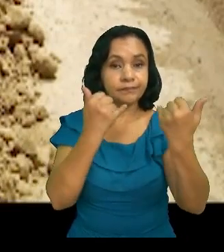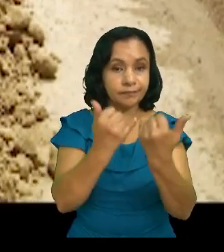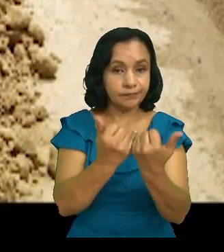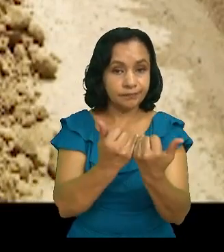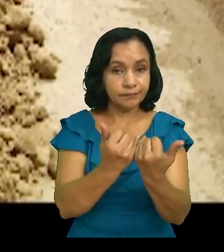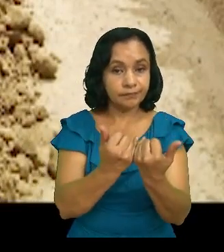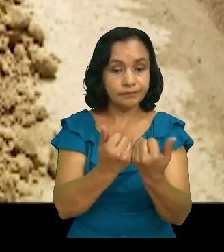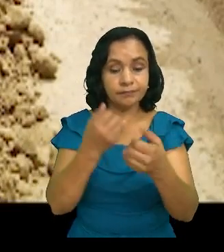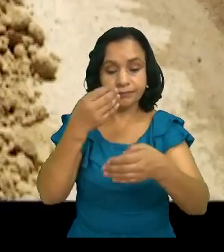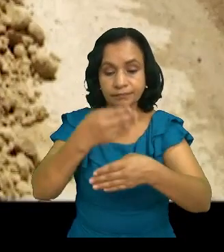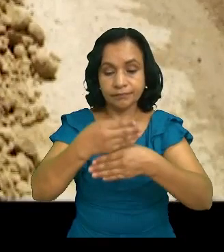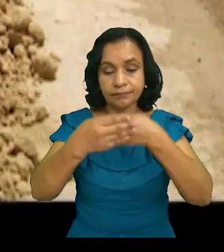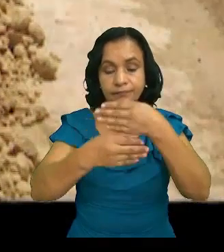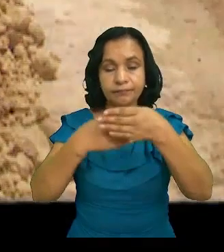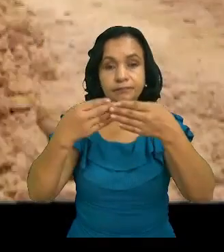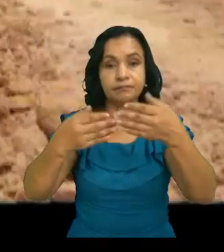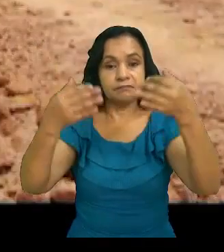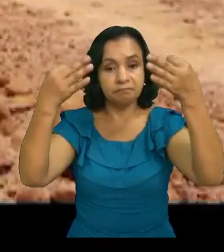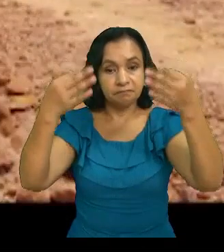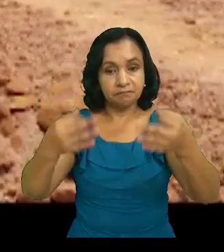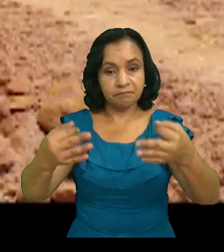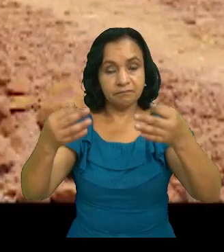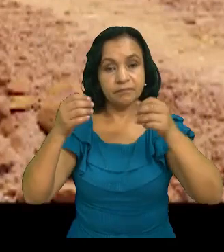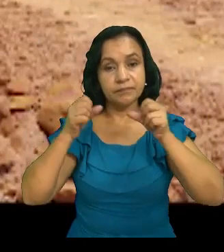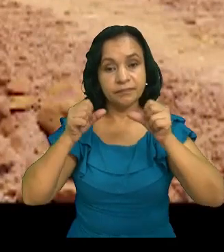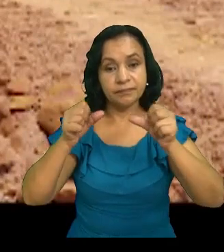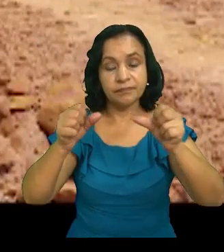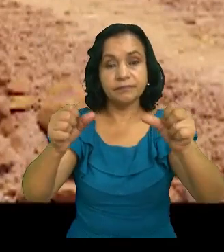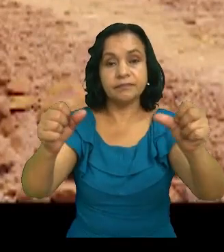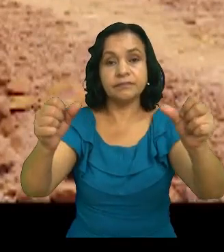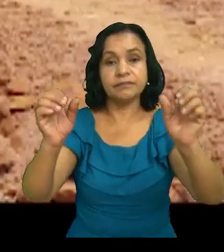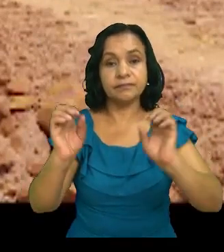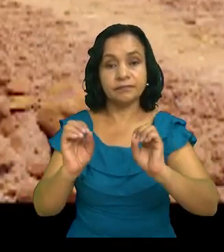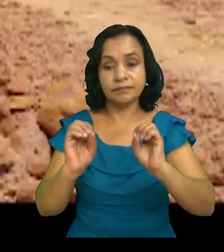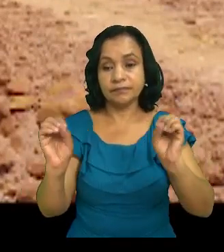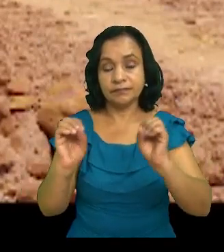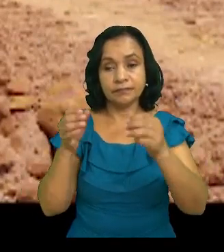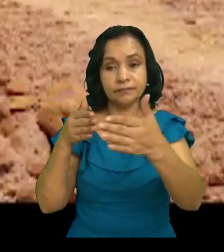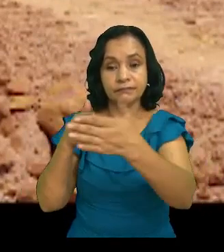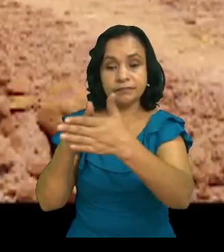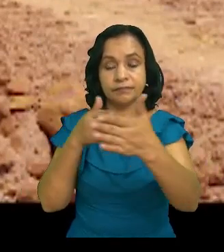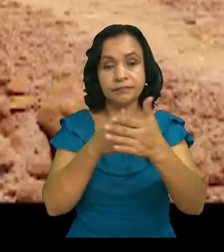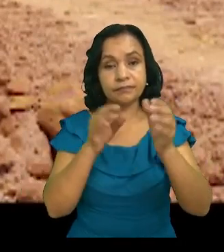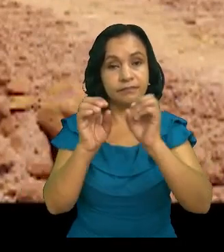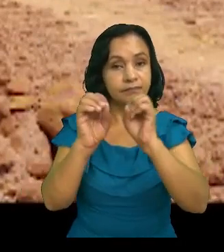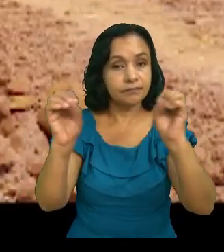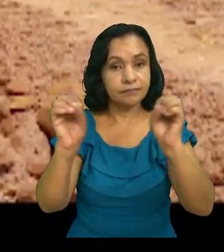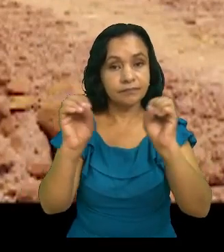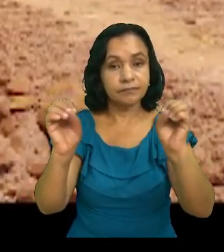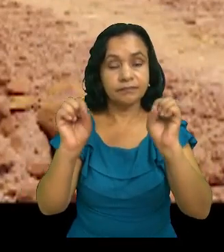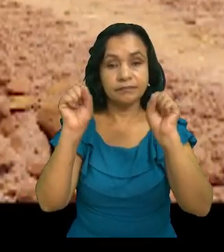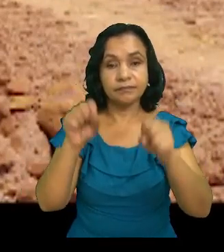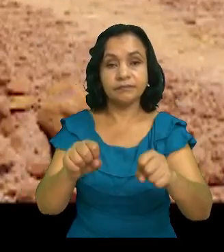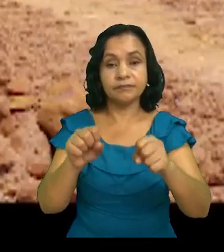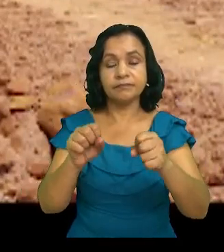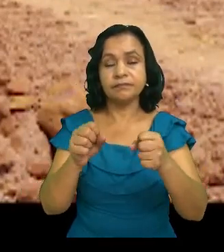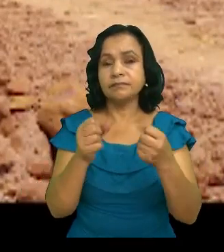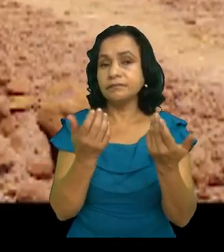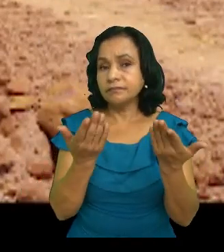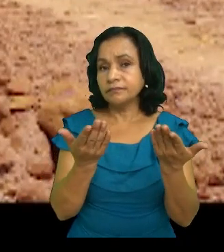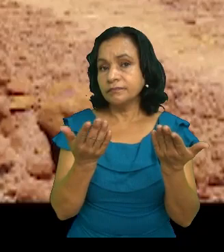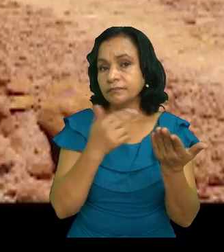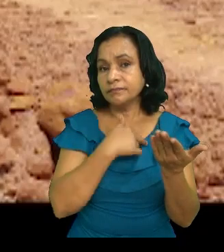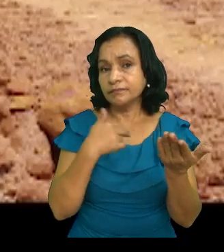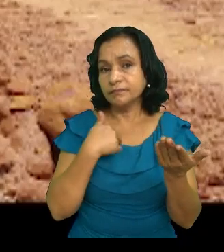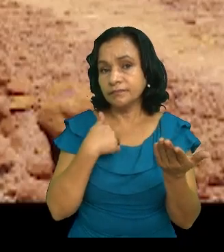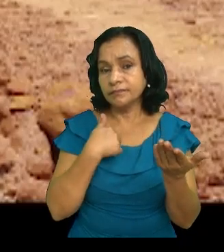que las obras caminen de manera fluida, sin tener atrasos. Que puedan ser resueltos, digamos,